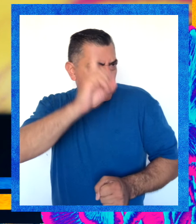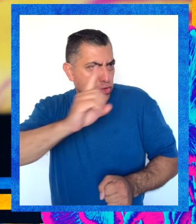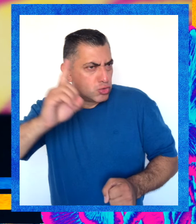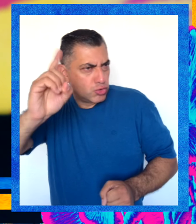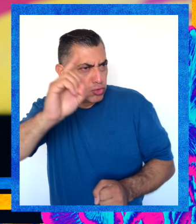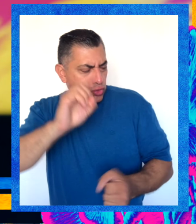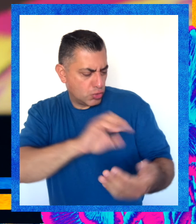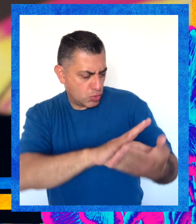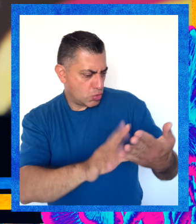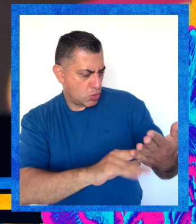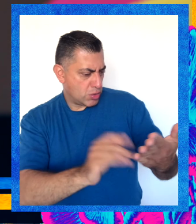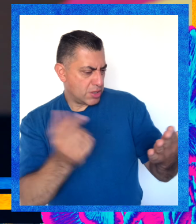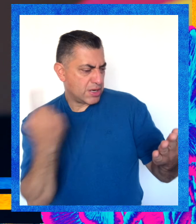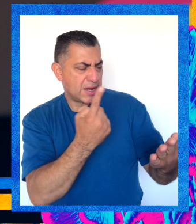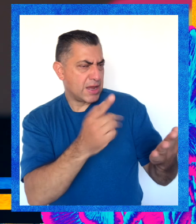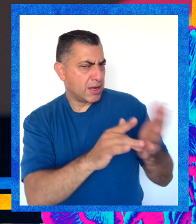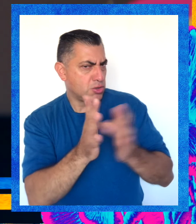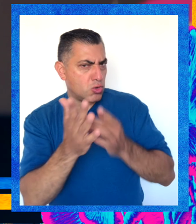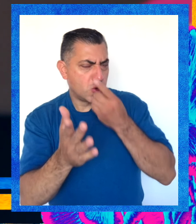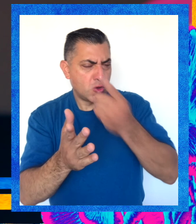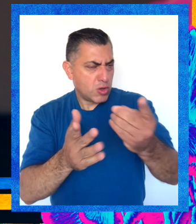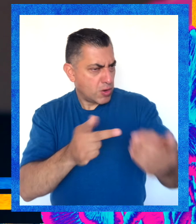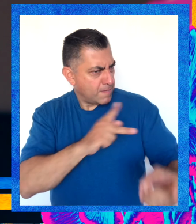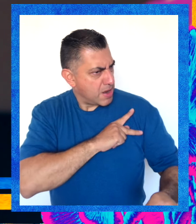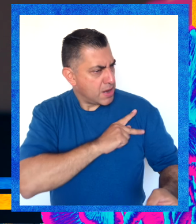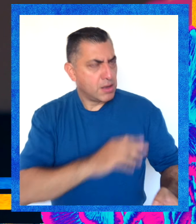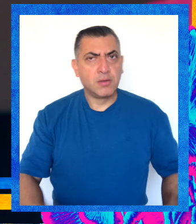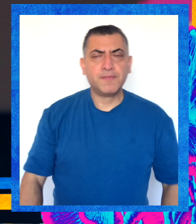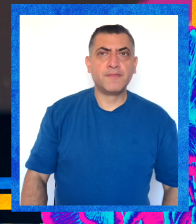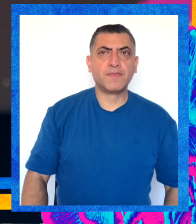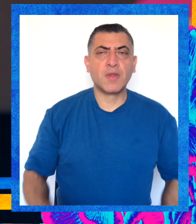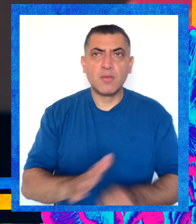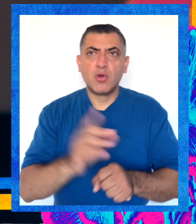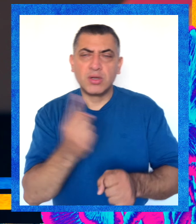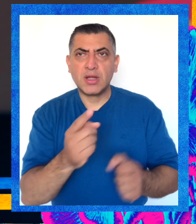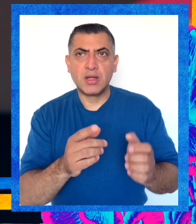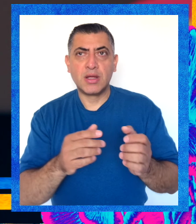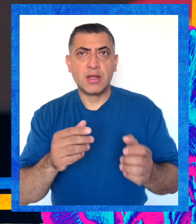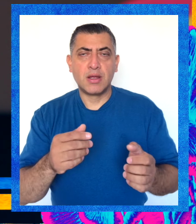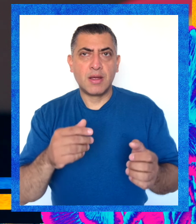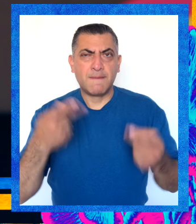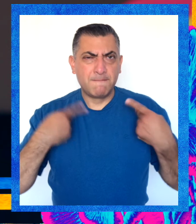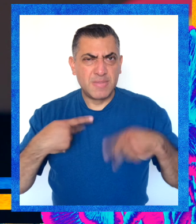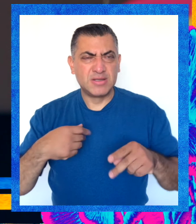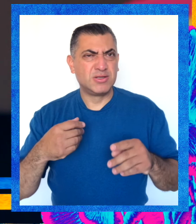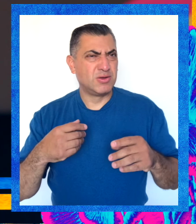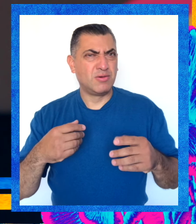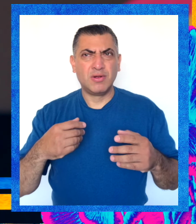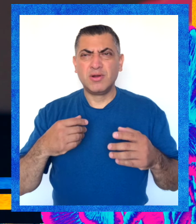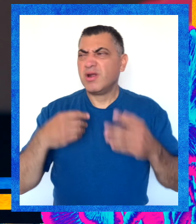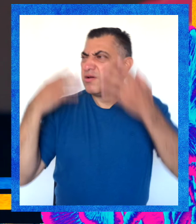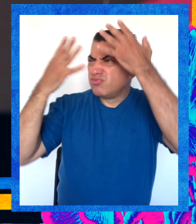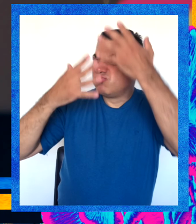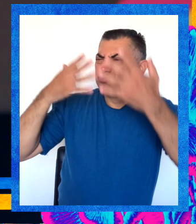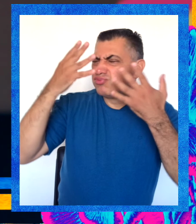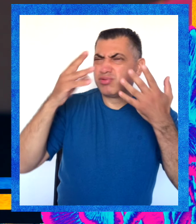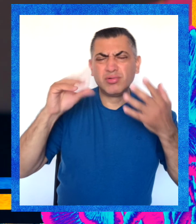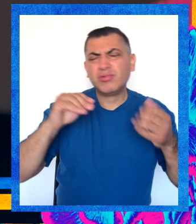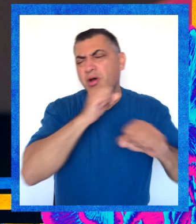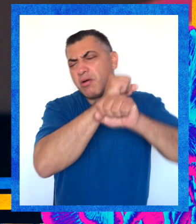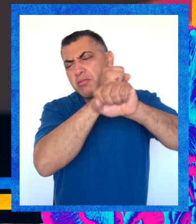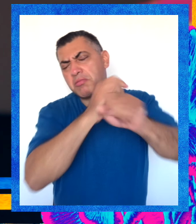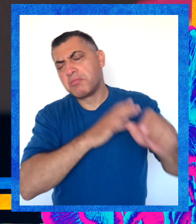repasando que a lo que jesús decía de sí mismo porque la gente hoy en día está envuelta no necesariamente en un mundo que rechaza el